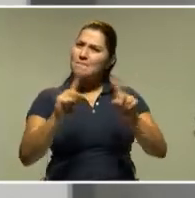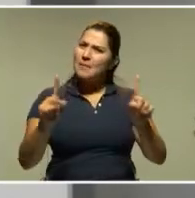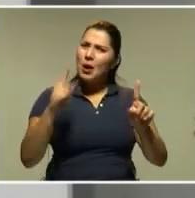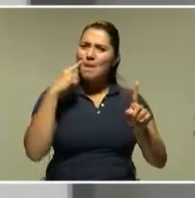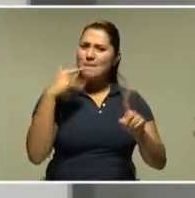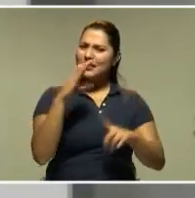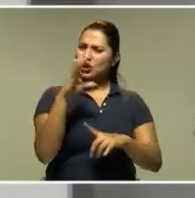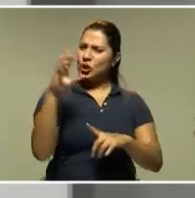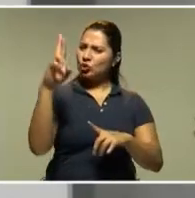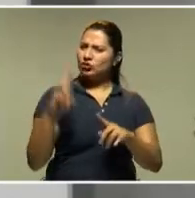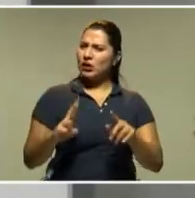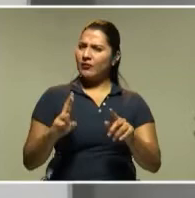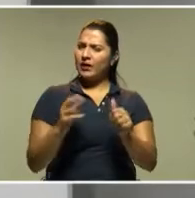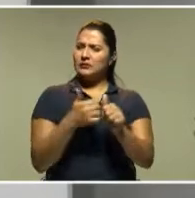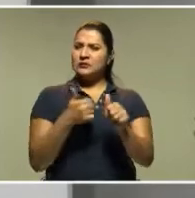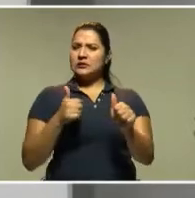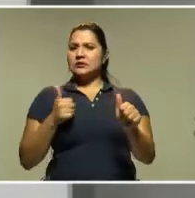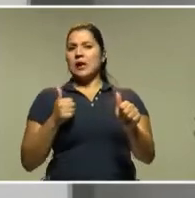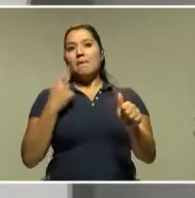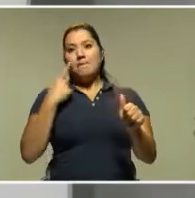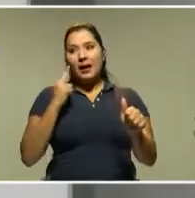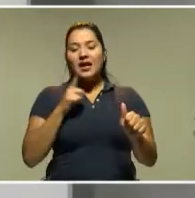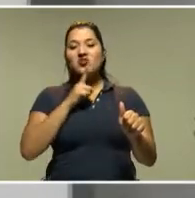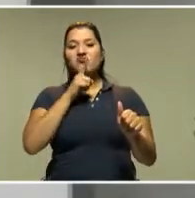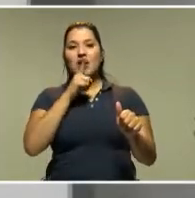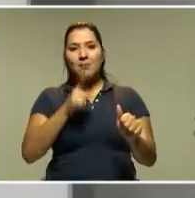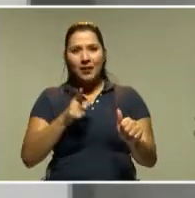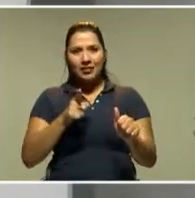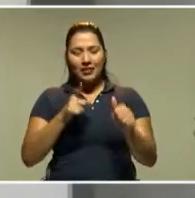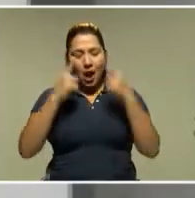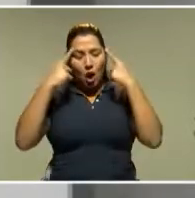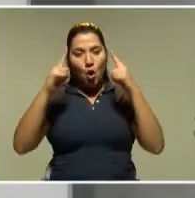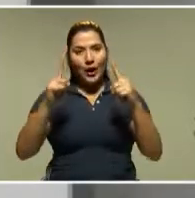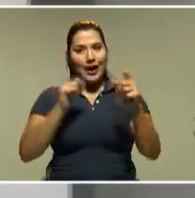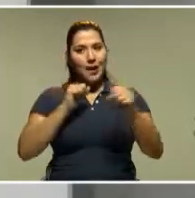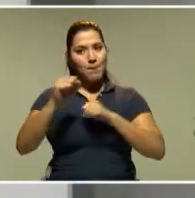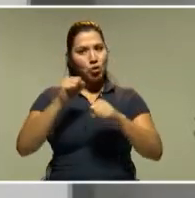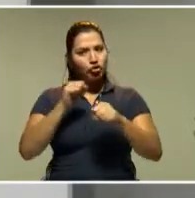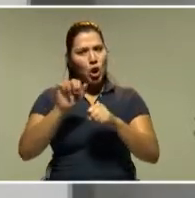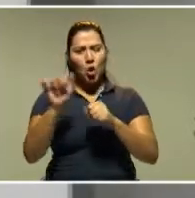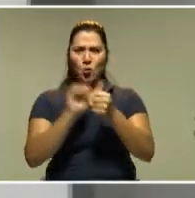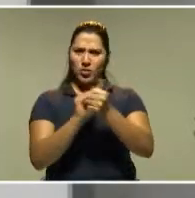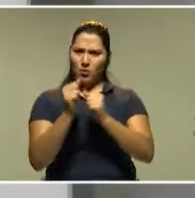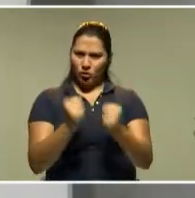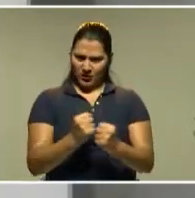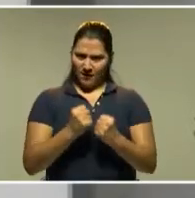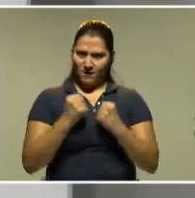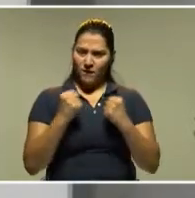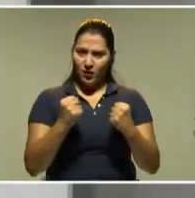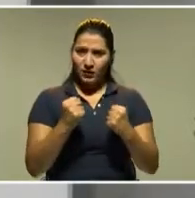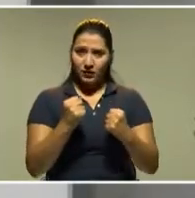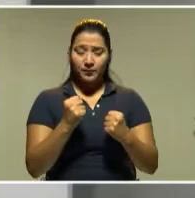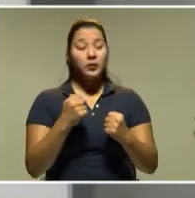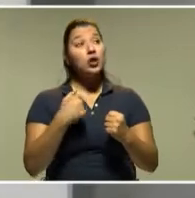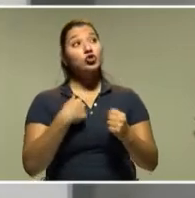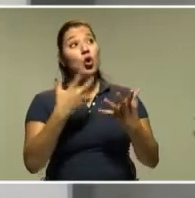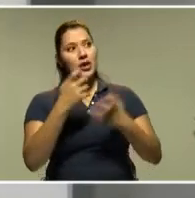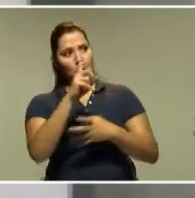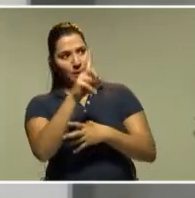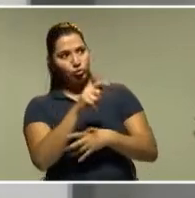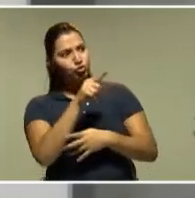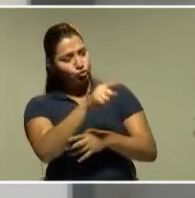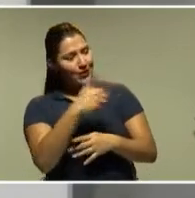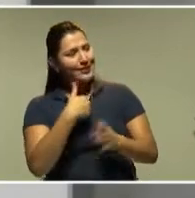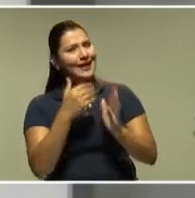añitos luz para que sea un deporte fuerte. Entonces, quería preguntarte, ustedes tienen el talento, tienen las